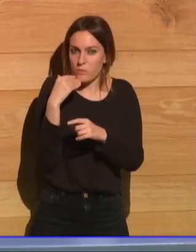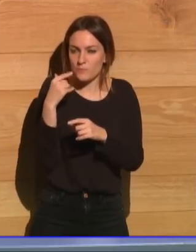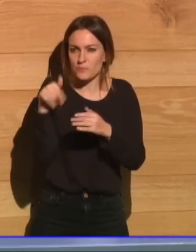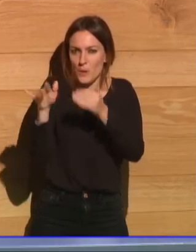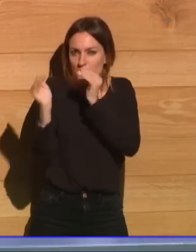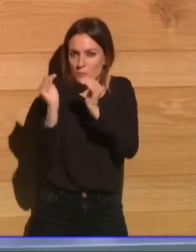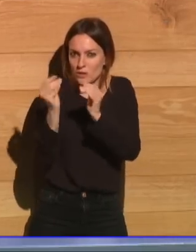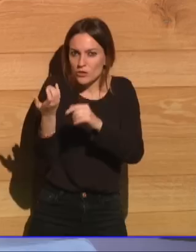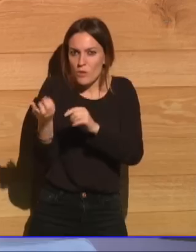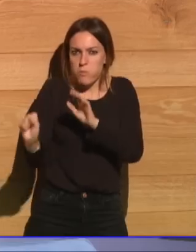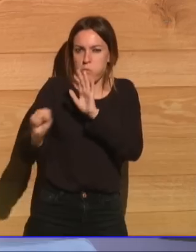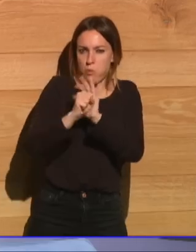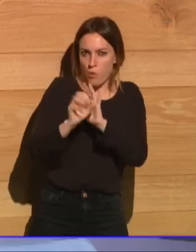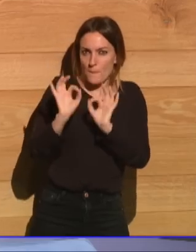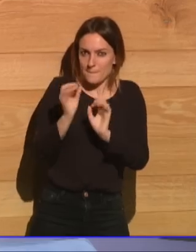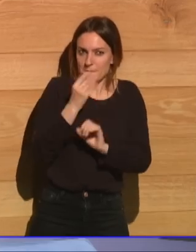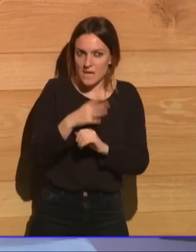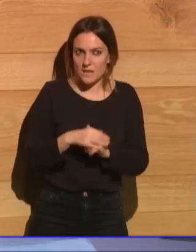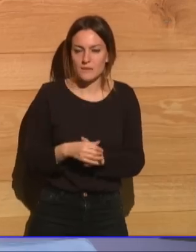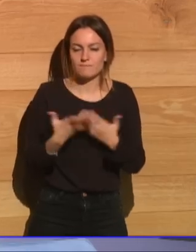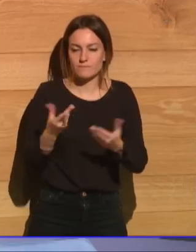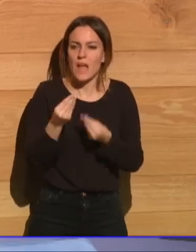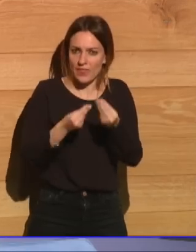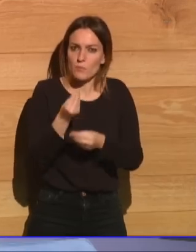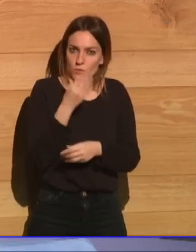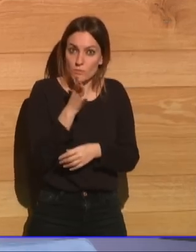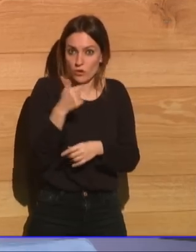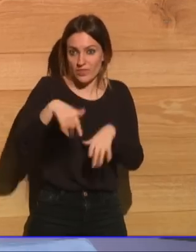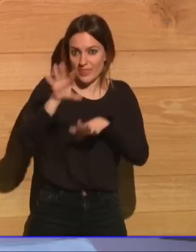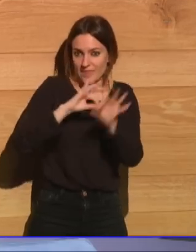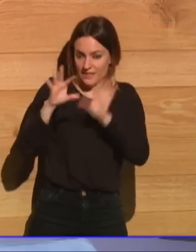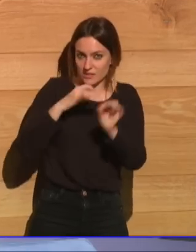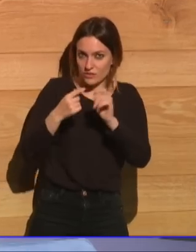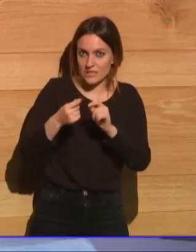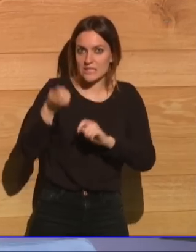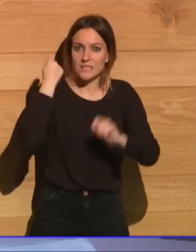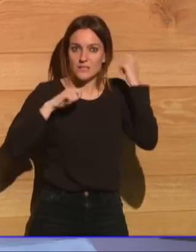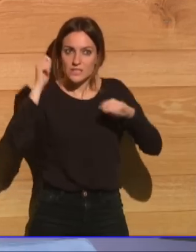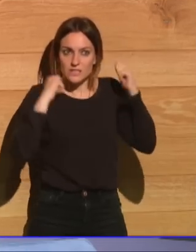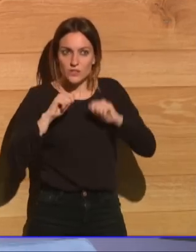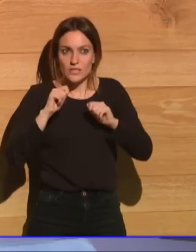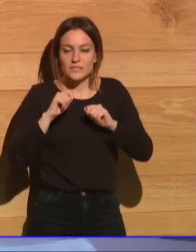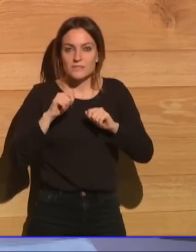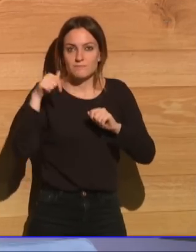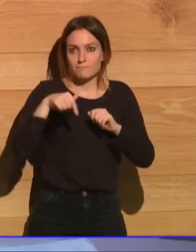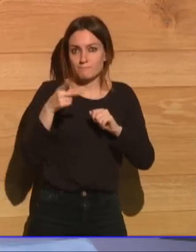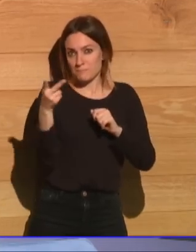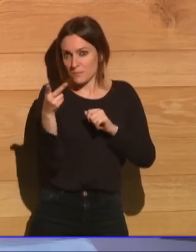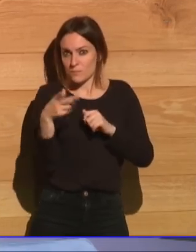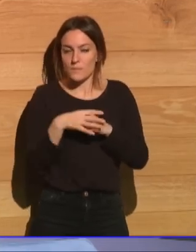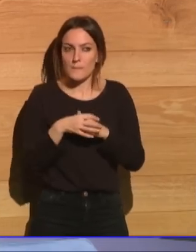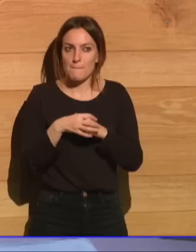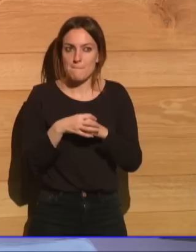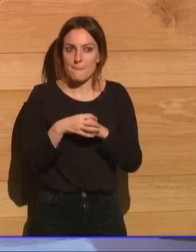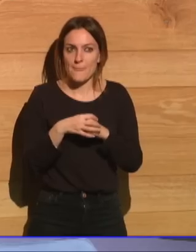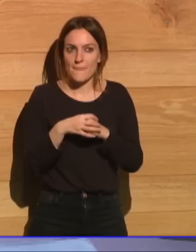determinados momentos, ¿no? Y eso lo hace muy bien, porque muchas de estas decisiones de los actores, en esta ruptura entre Albert Finney y Diane Keaton,